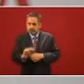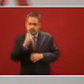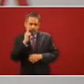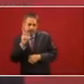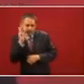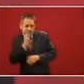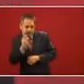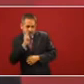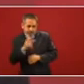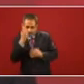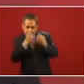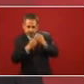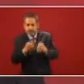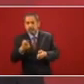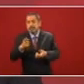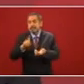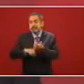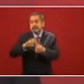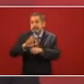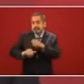los experimentos en animales,